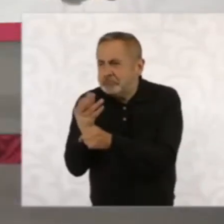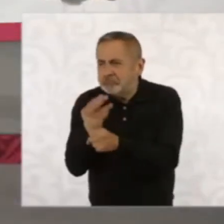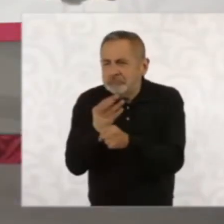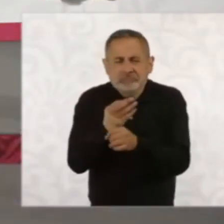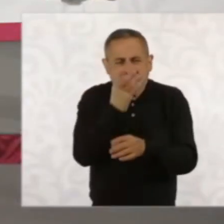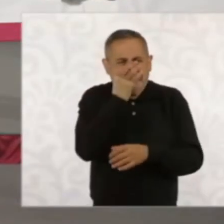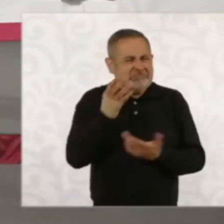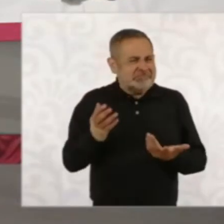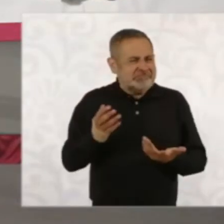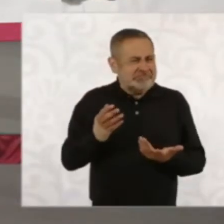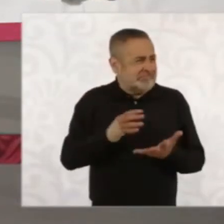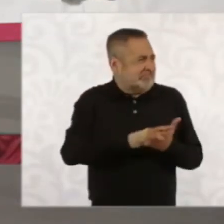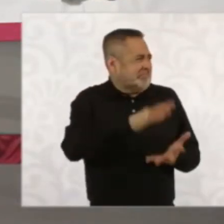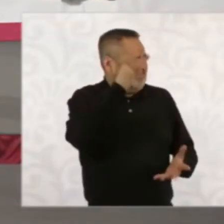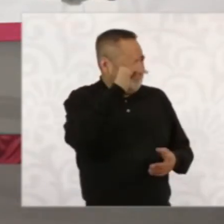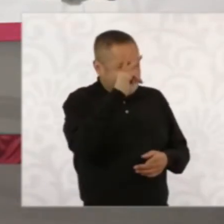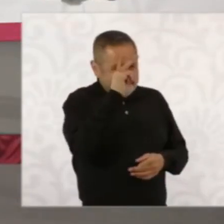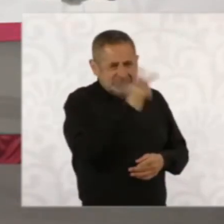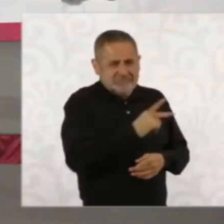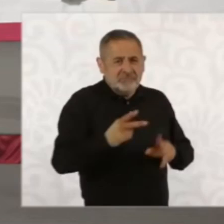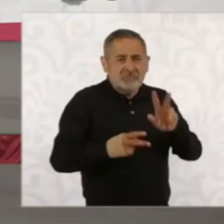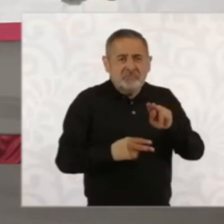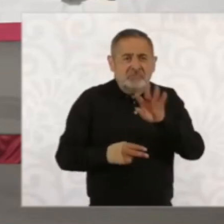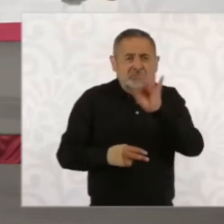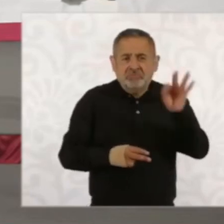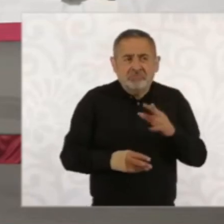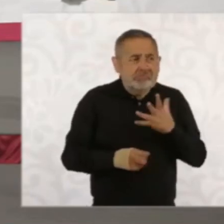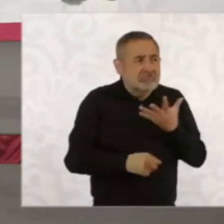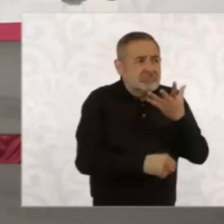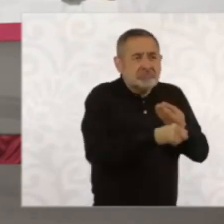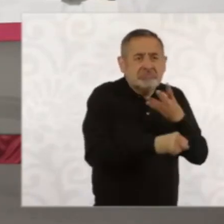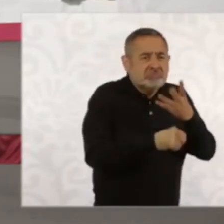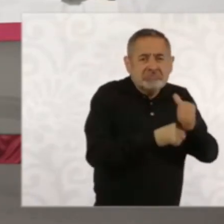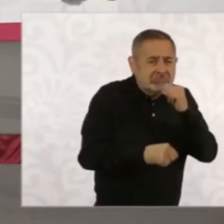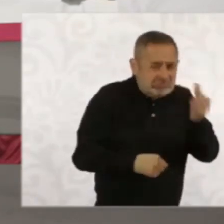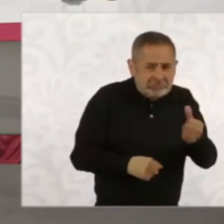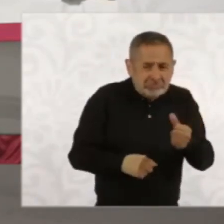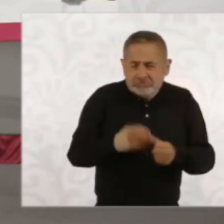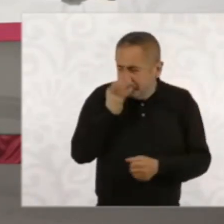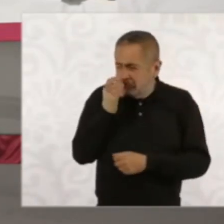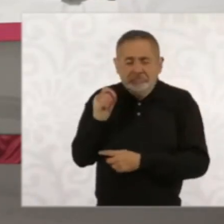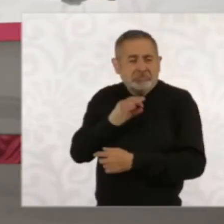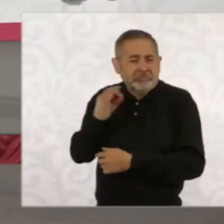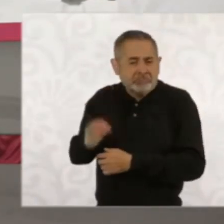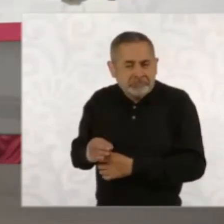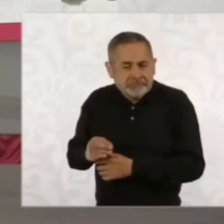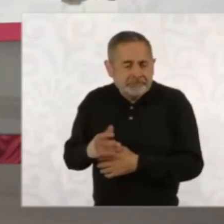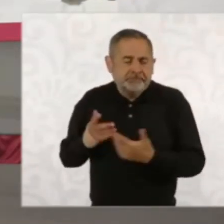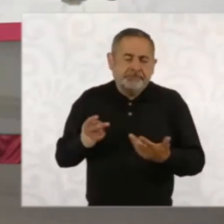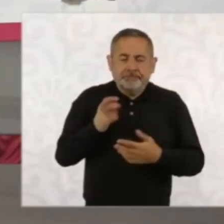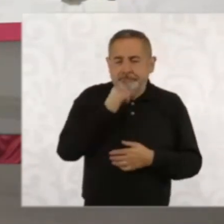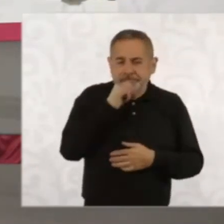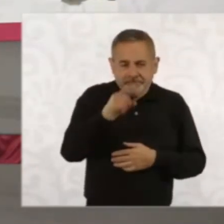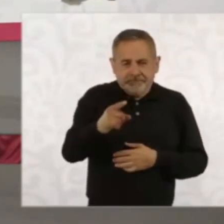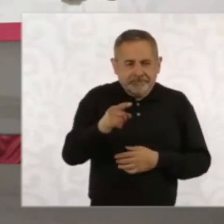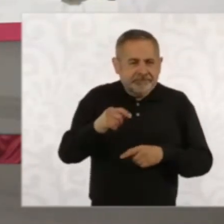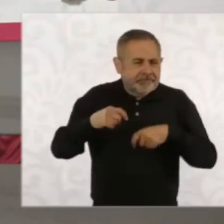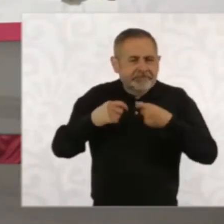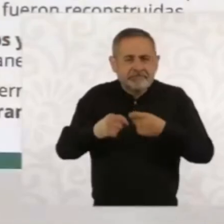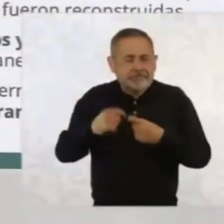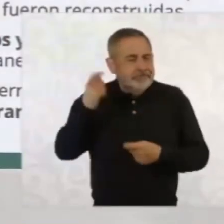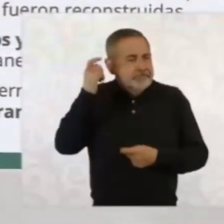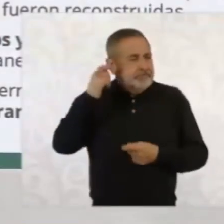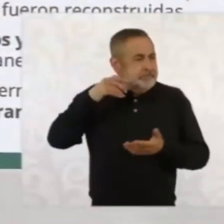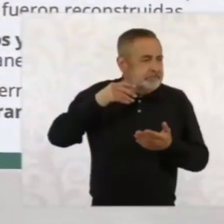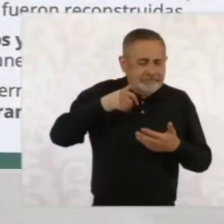20%. Después aquí, ese ya no fue recurso público, pero en su momento pues se efectuaron fideicomisos y donaciones por